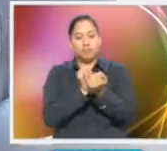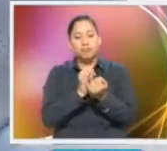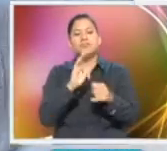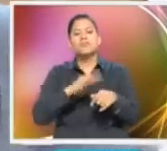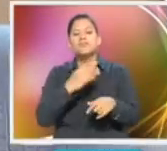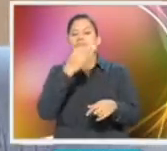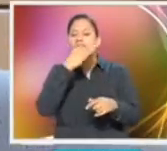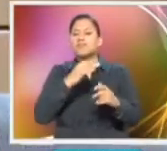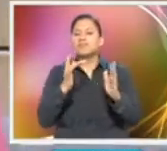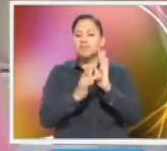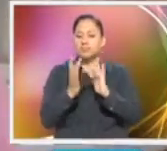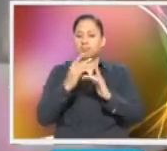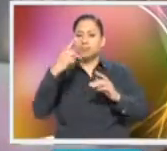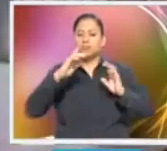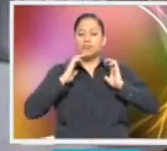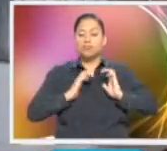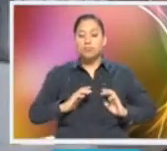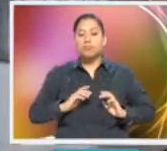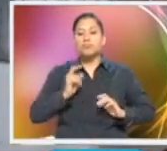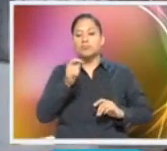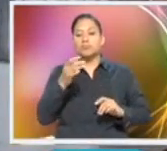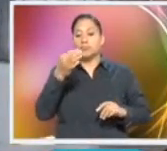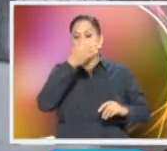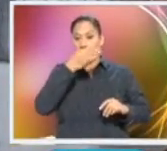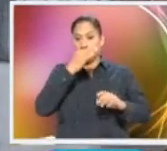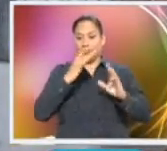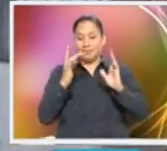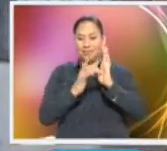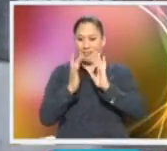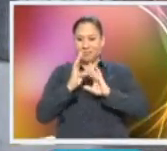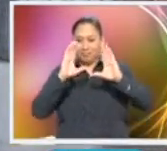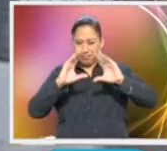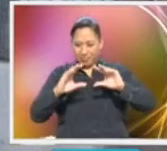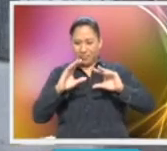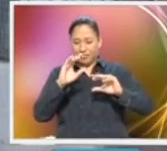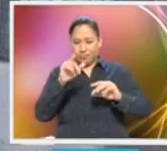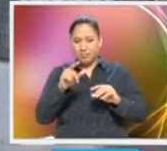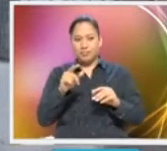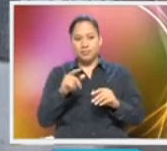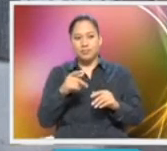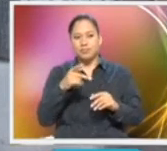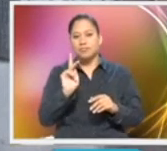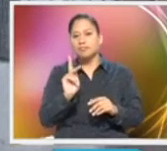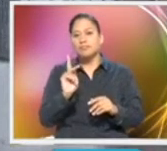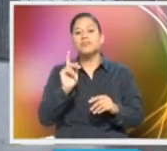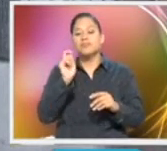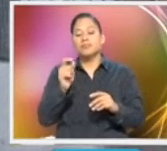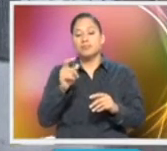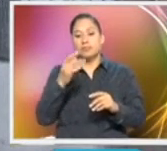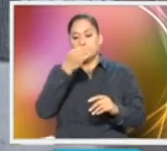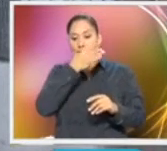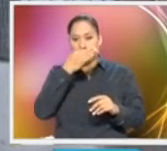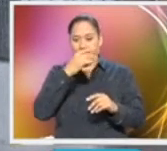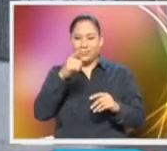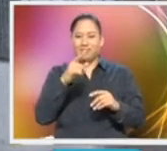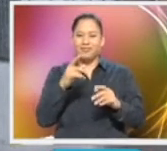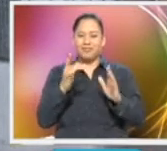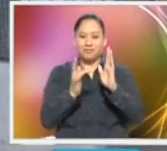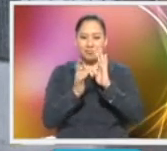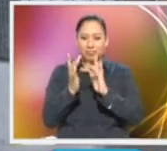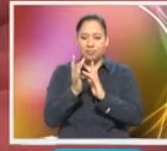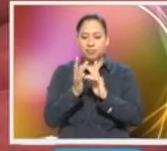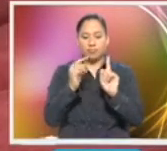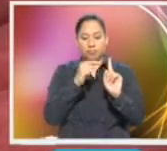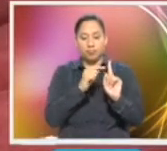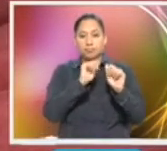de Cristo en la Eucaristía, pero como es. O sea, la Eucaristía para los ortodoxos es Cristo, o sea,